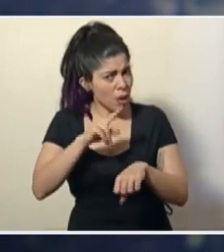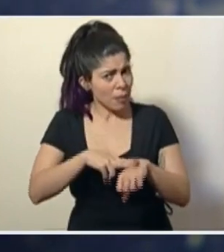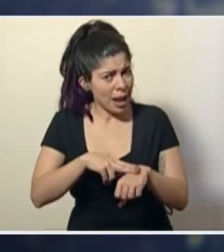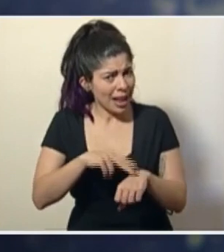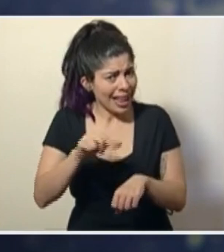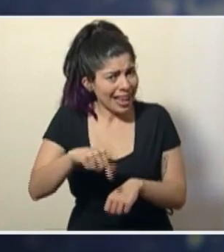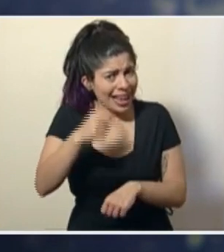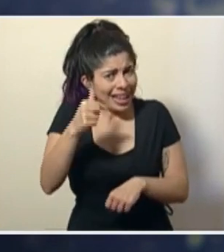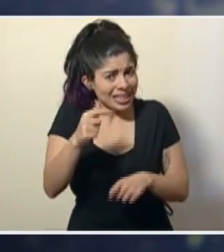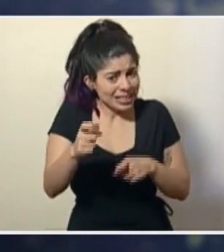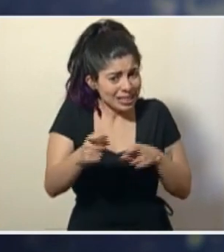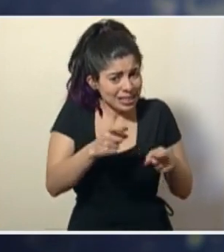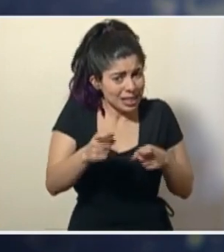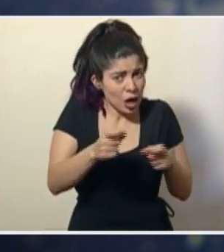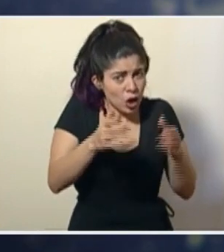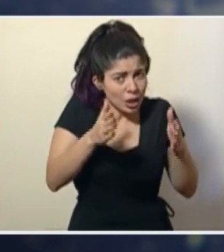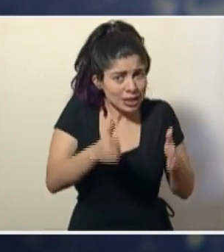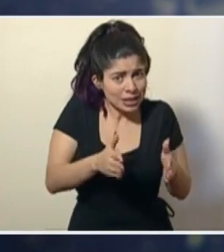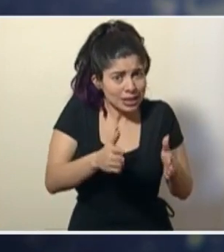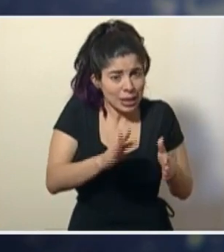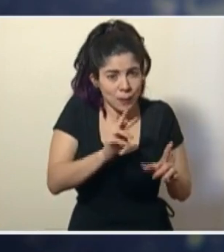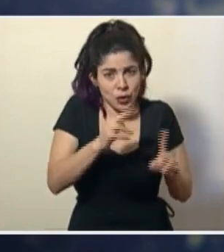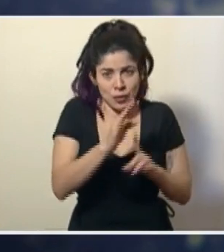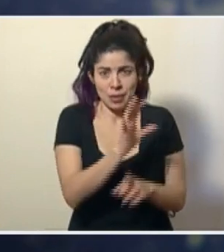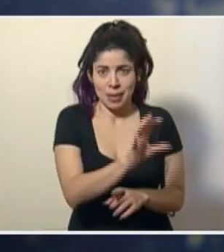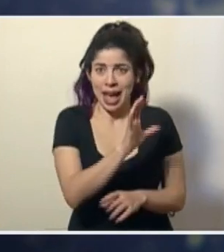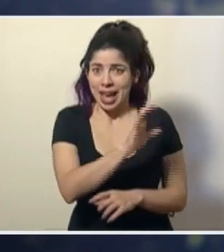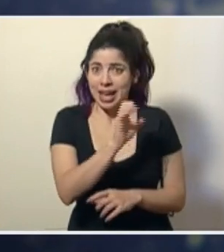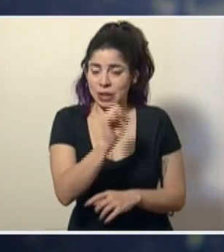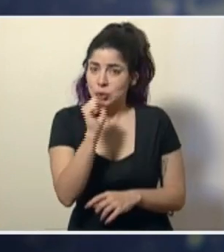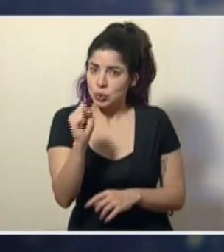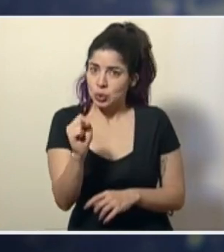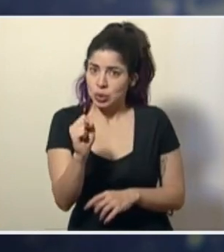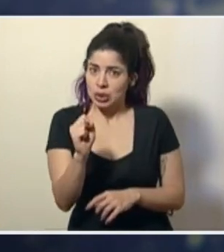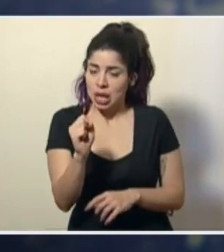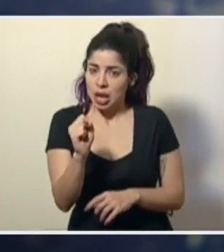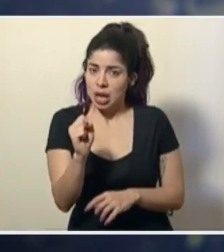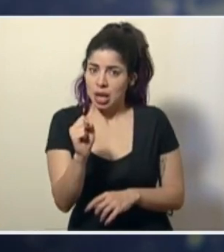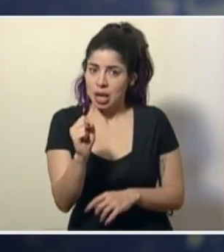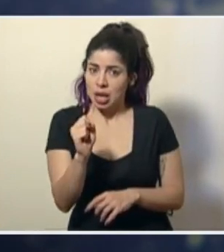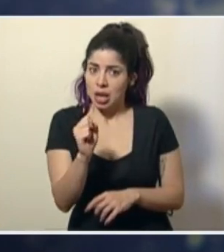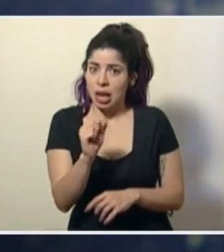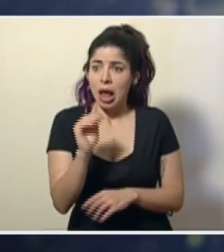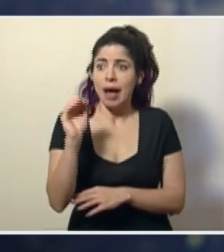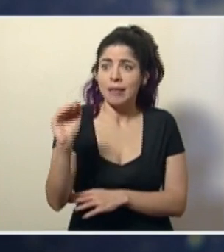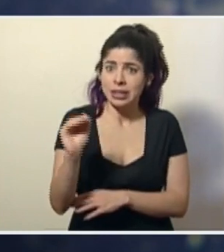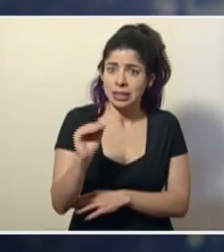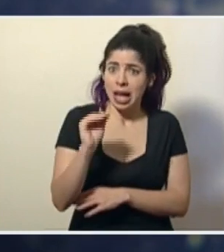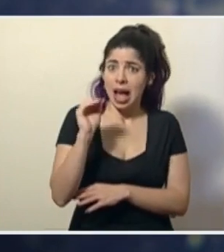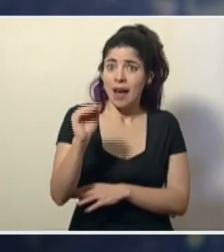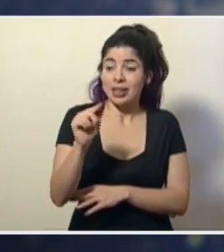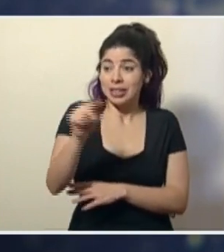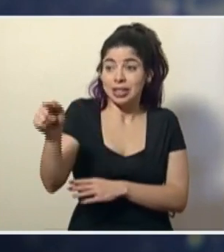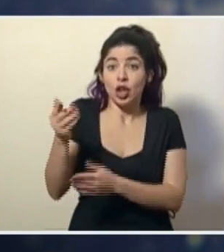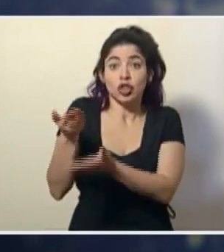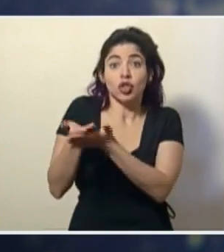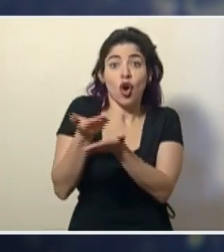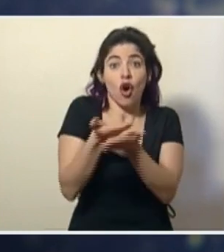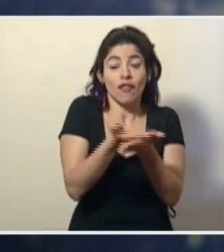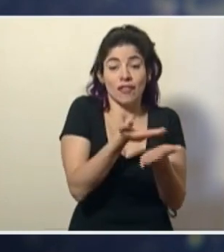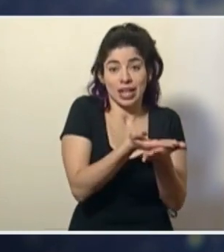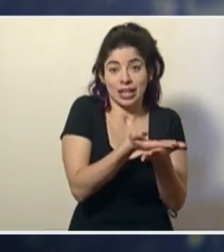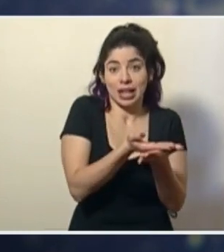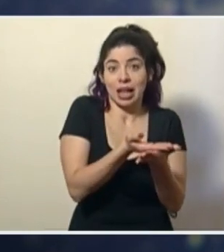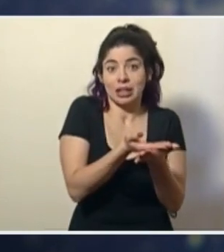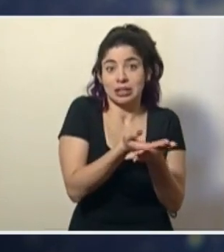la gerencia de logística o desde el punto de vista de la Caja del Seguro Social le notifique a los oferentes